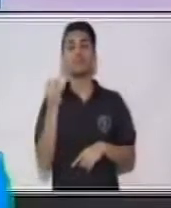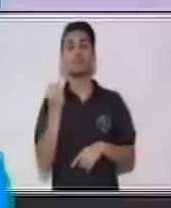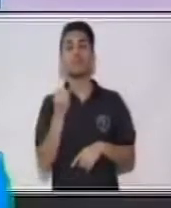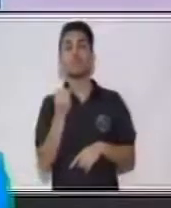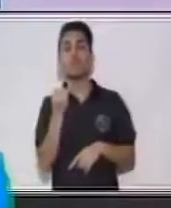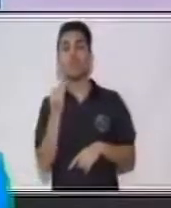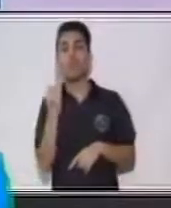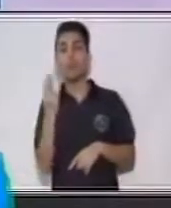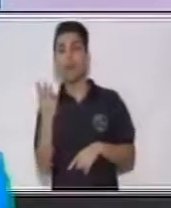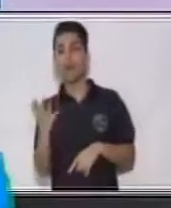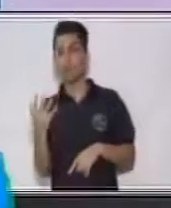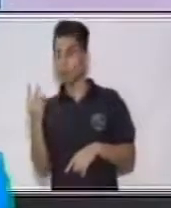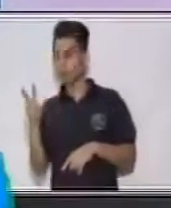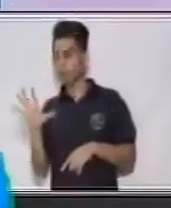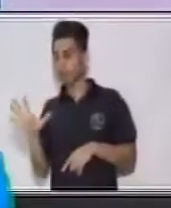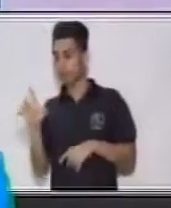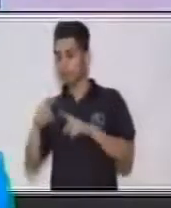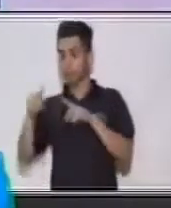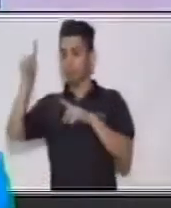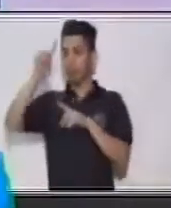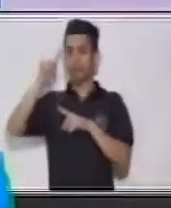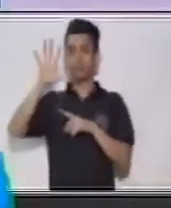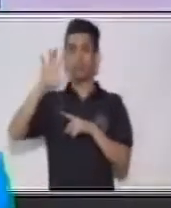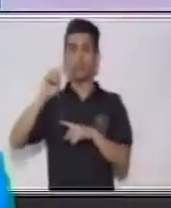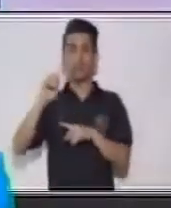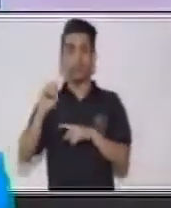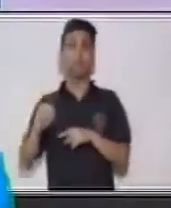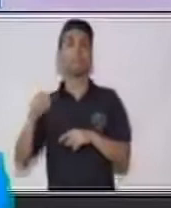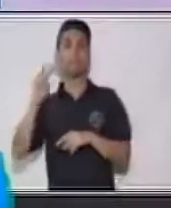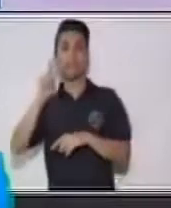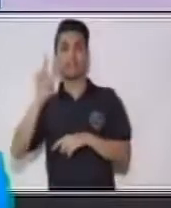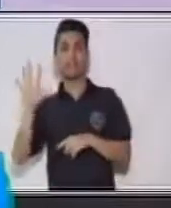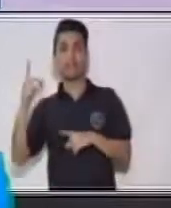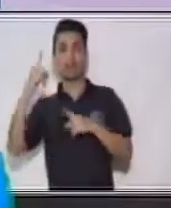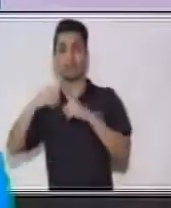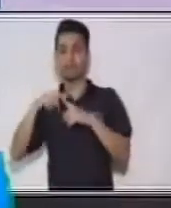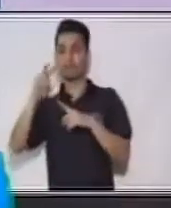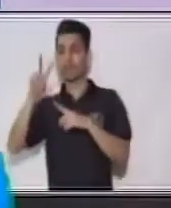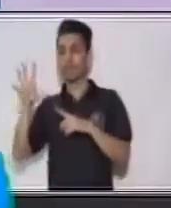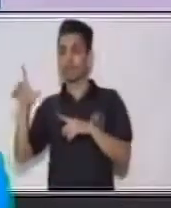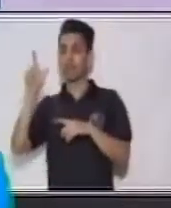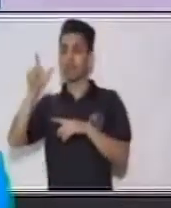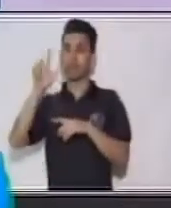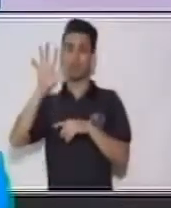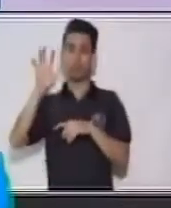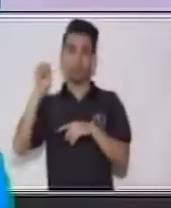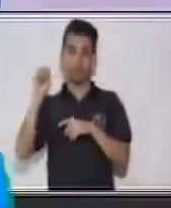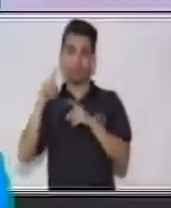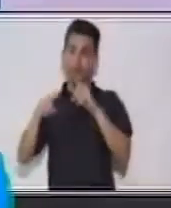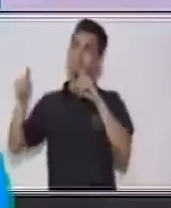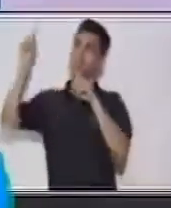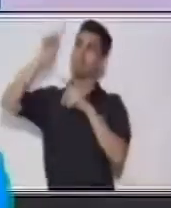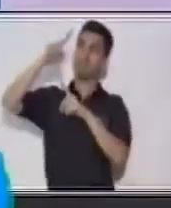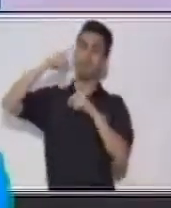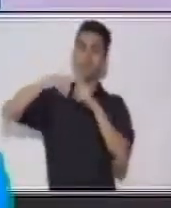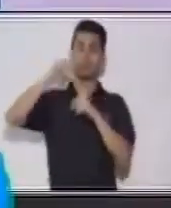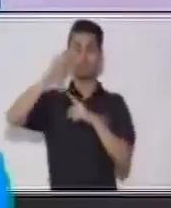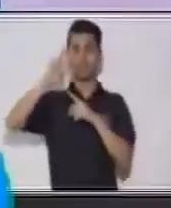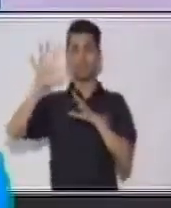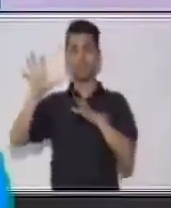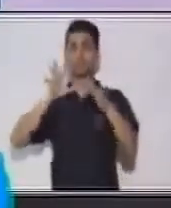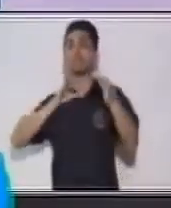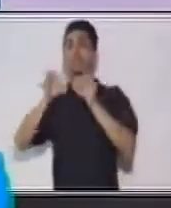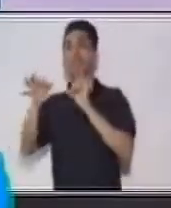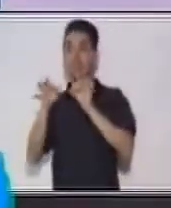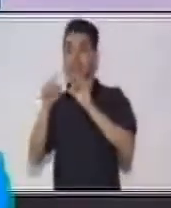muy bien 25 25 más 25 50 50 más 25 75